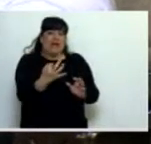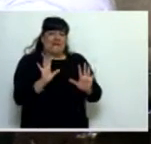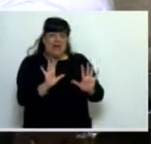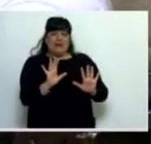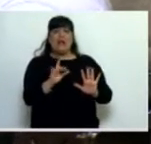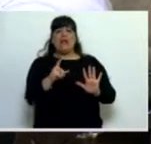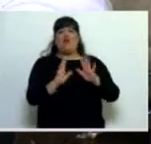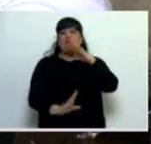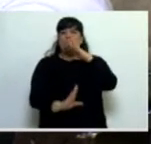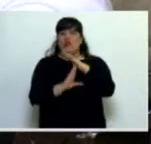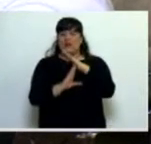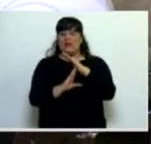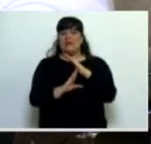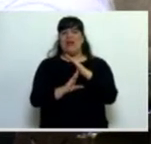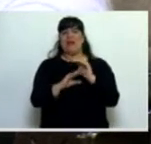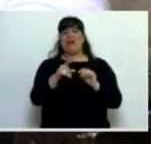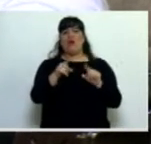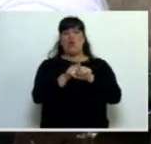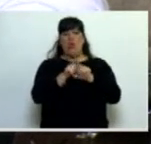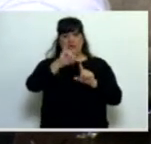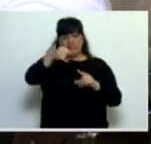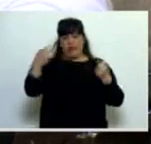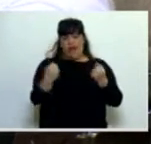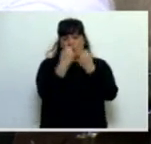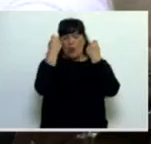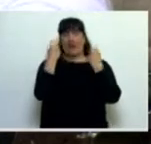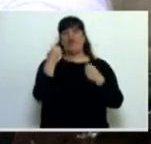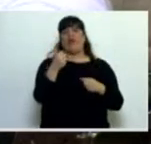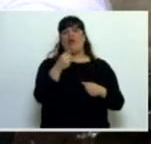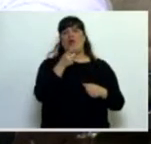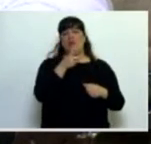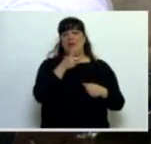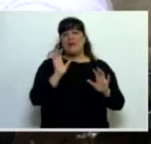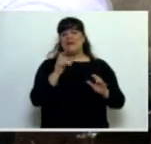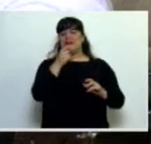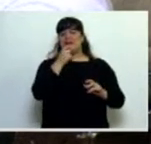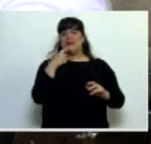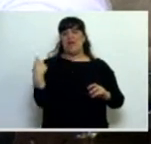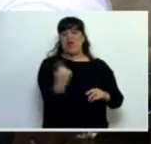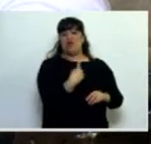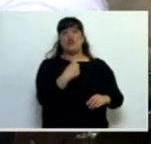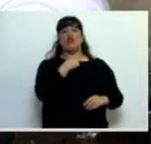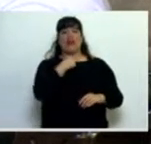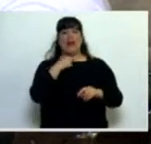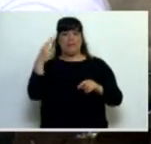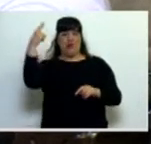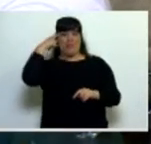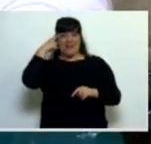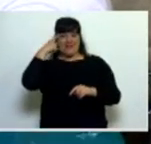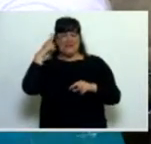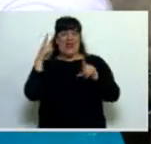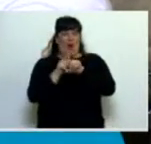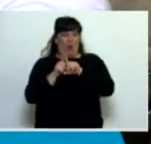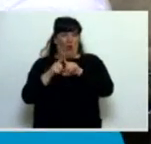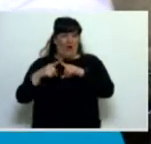que fundamentalmente comparto, y me parece que si queremos ser coherentes